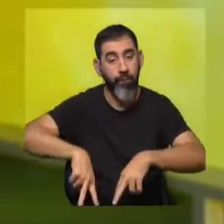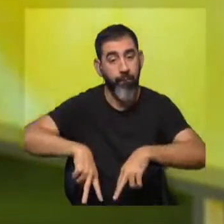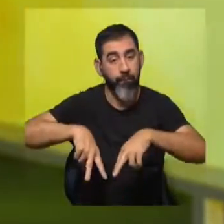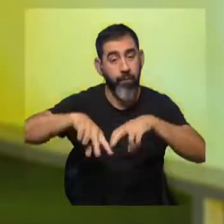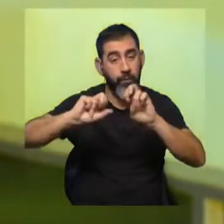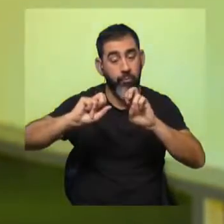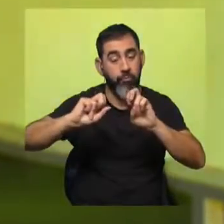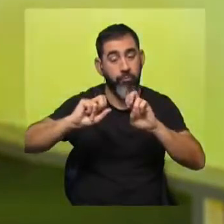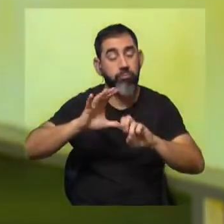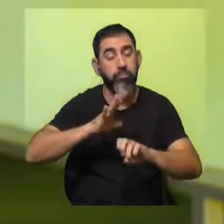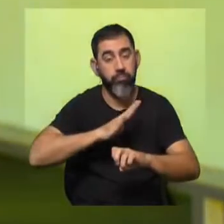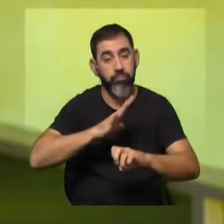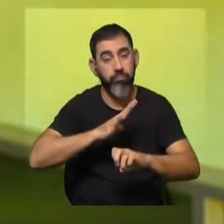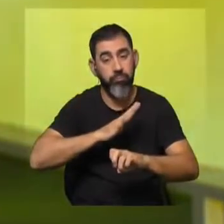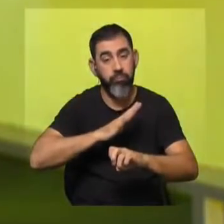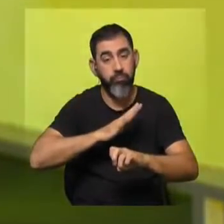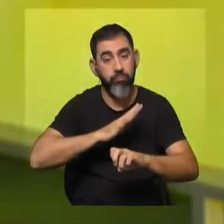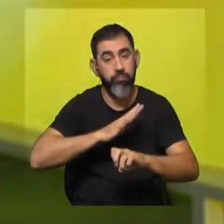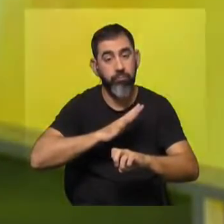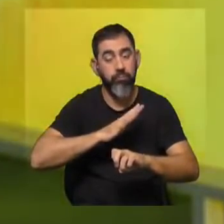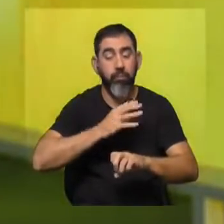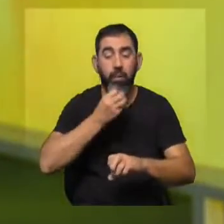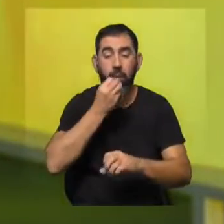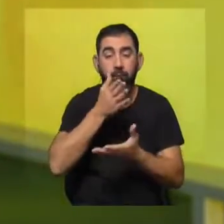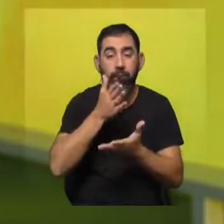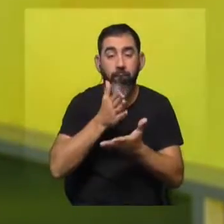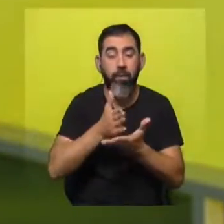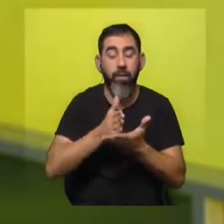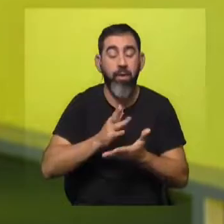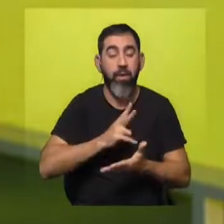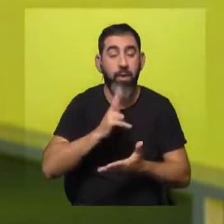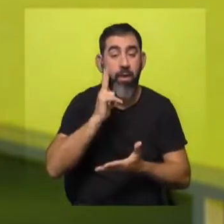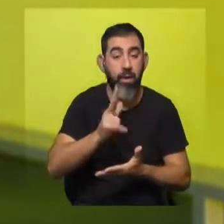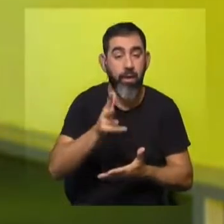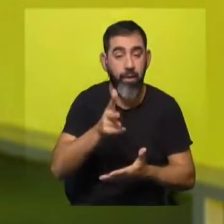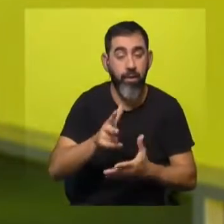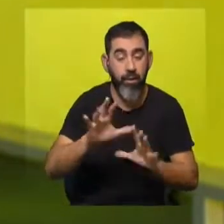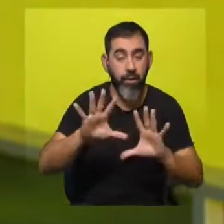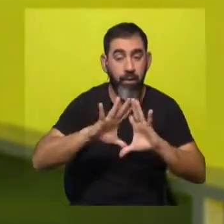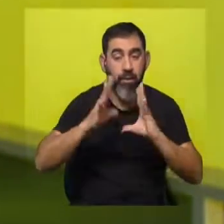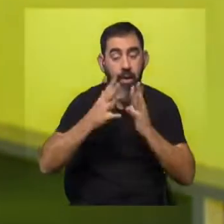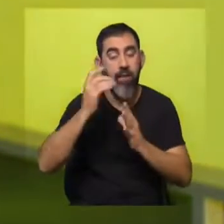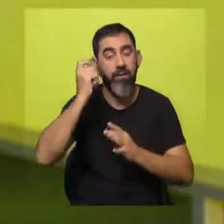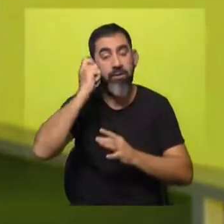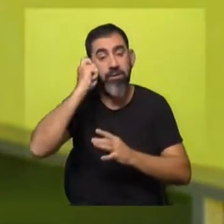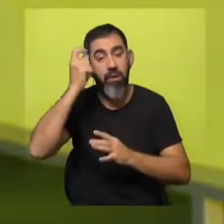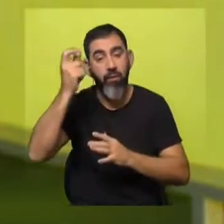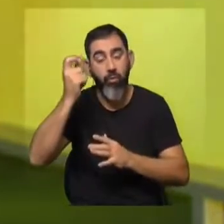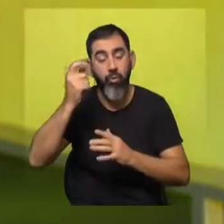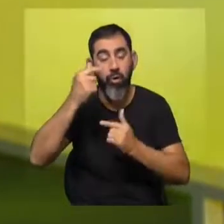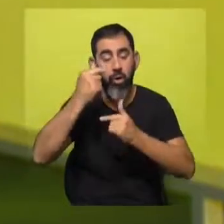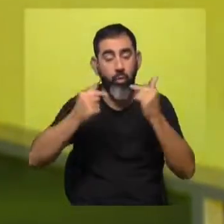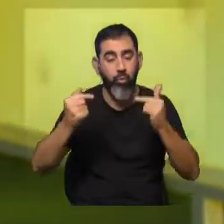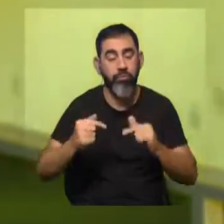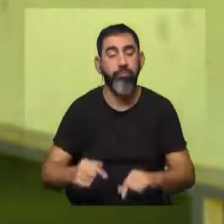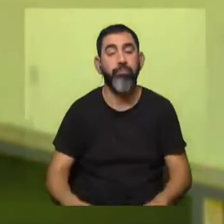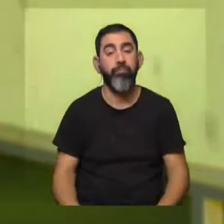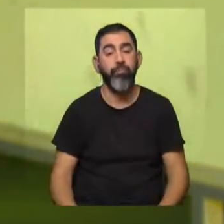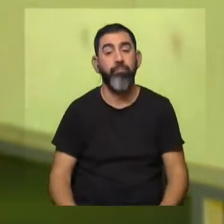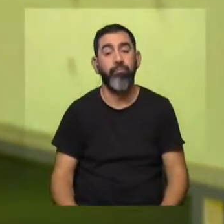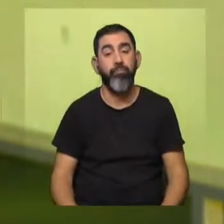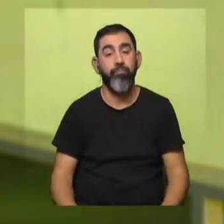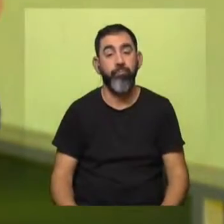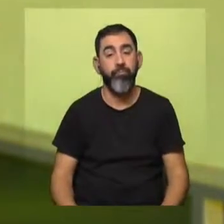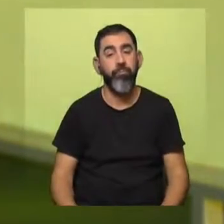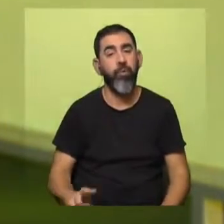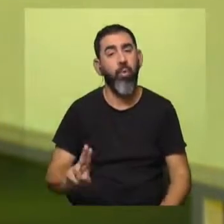han producido bienestar para la humanidad, sabiduría, conocimiento y un montón de cosas más. Y